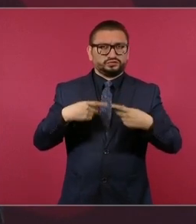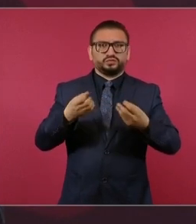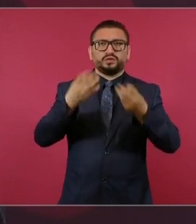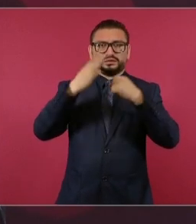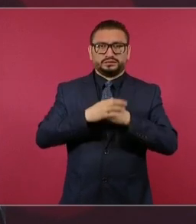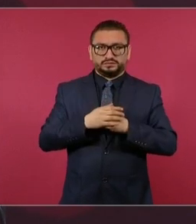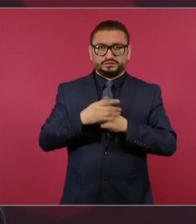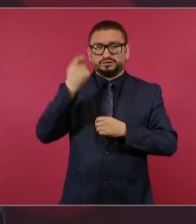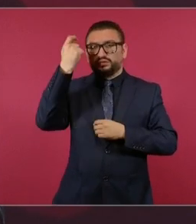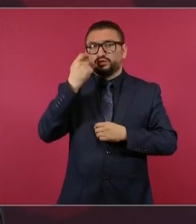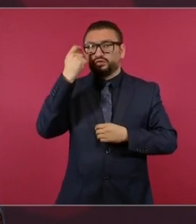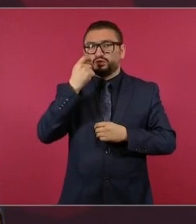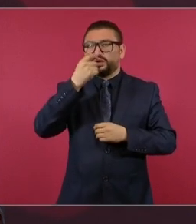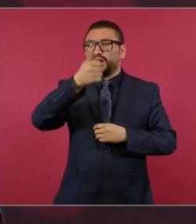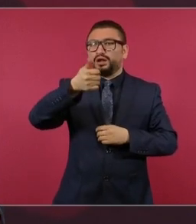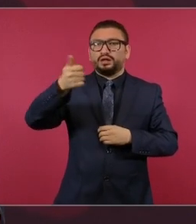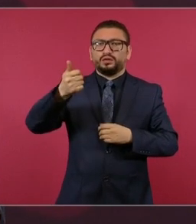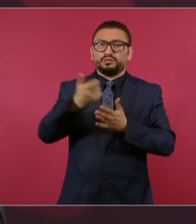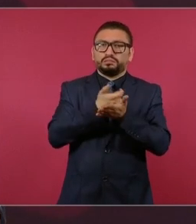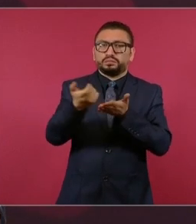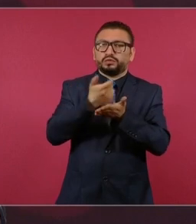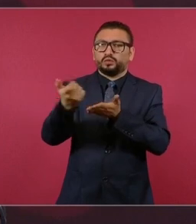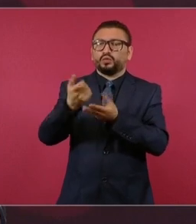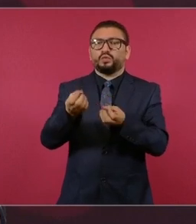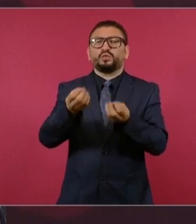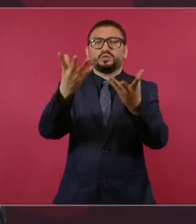cuánto reciben de pensión,